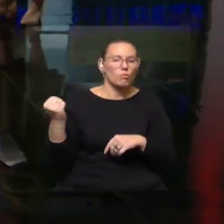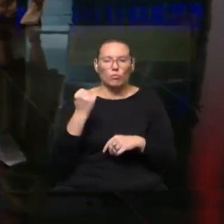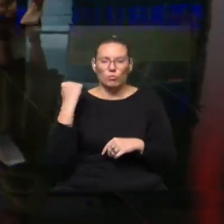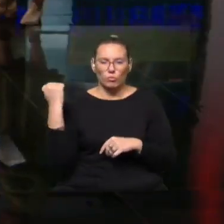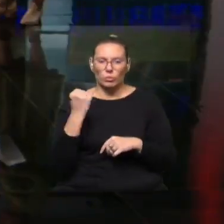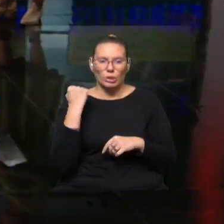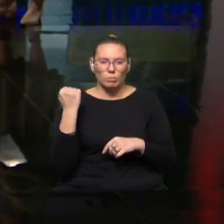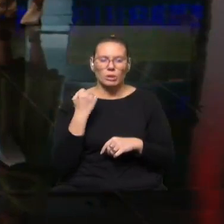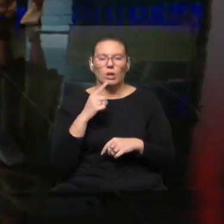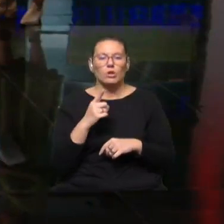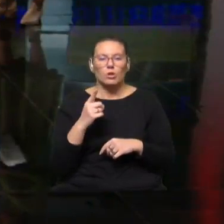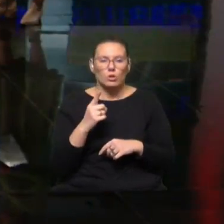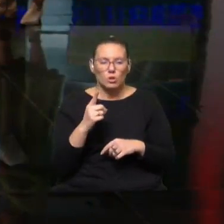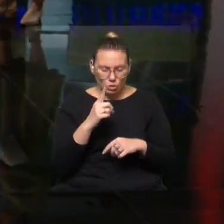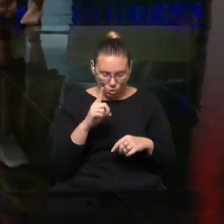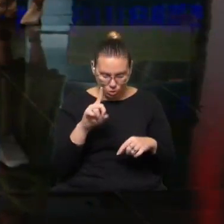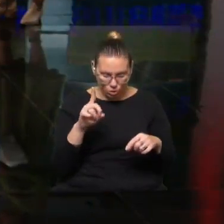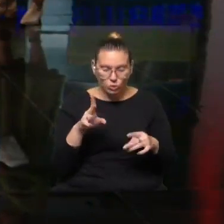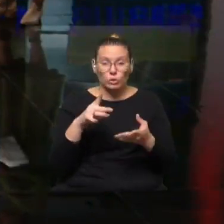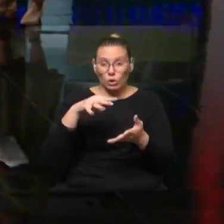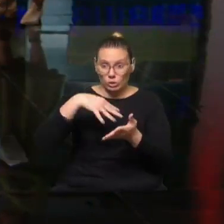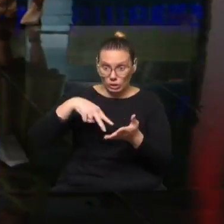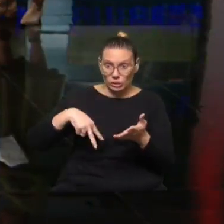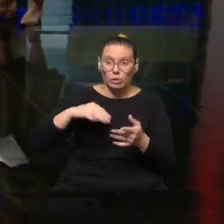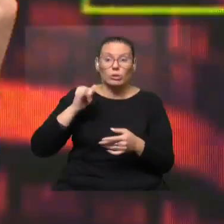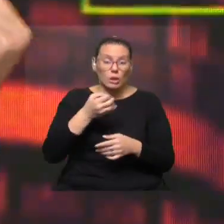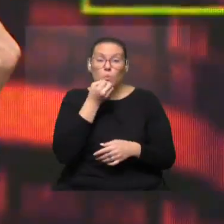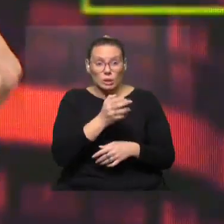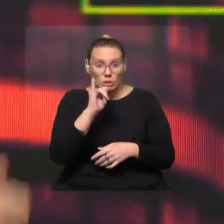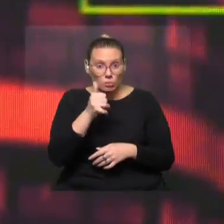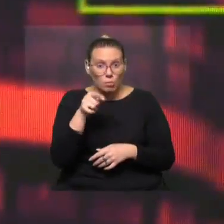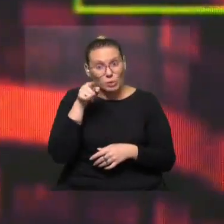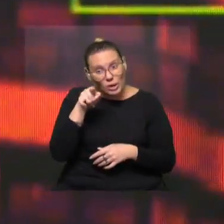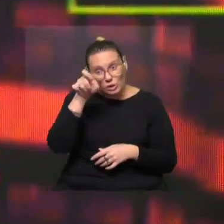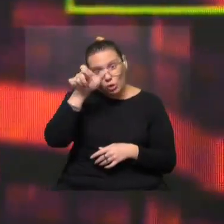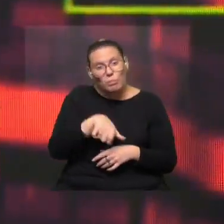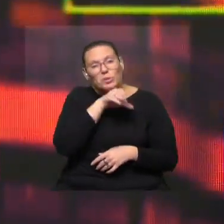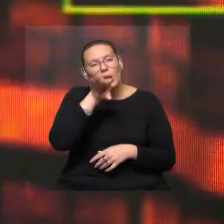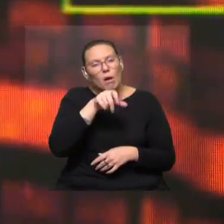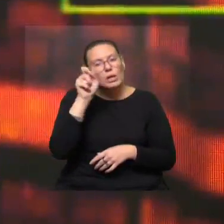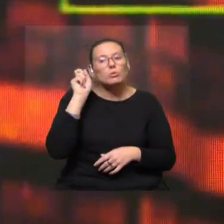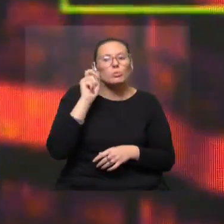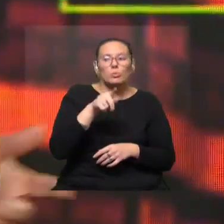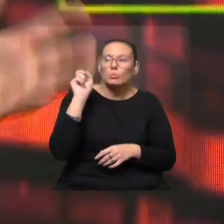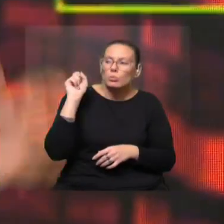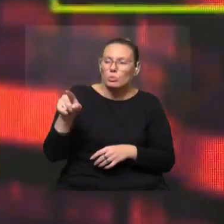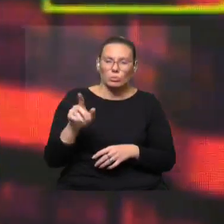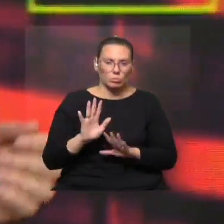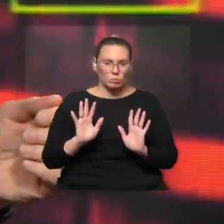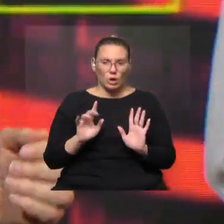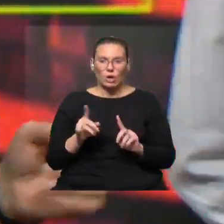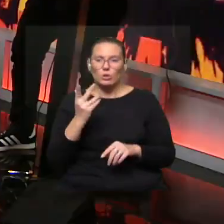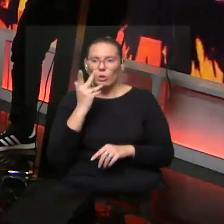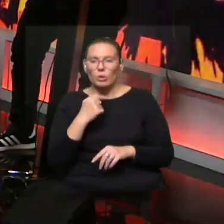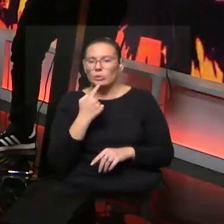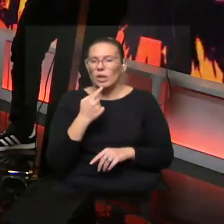no solo es el texto sí está buenísimo Pero ellos como como vocalistas también no ellos no les gusta